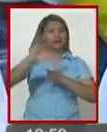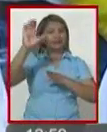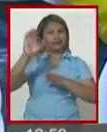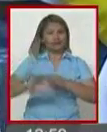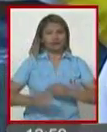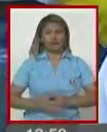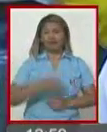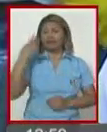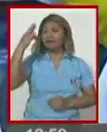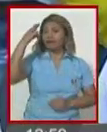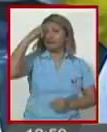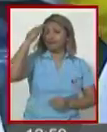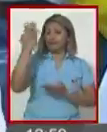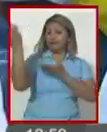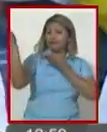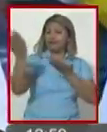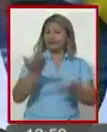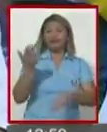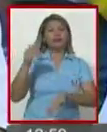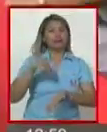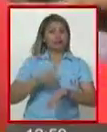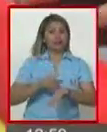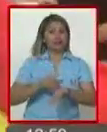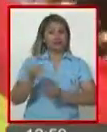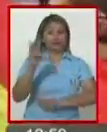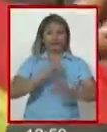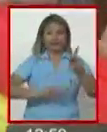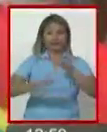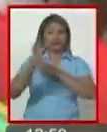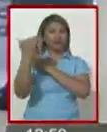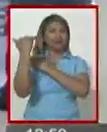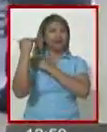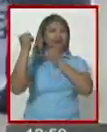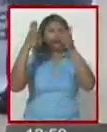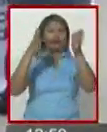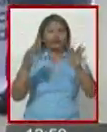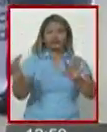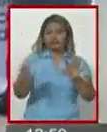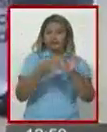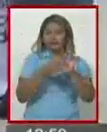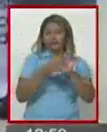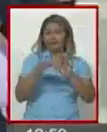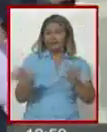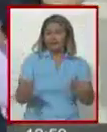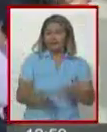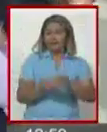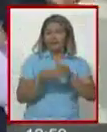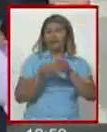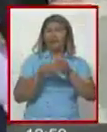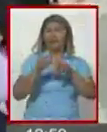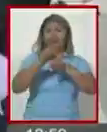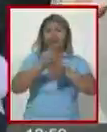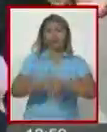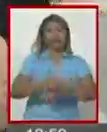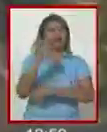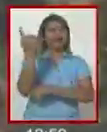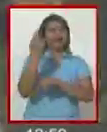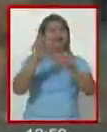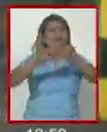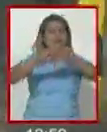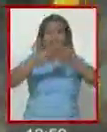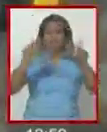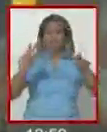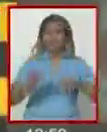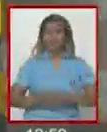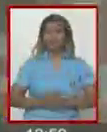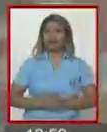por eso es que invitamos nuevamente al pueblo cruceño a unirse a esta marcha esta marcha que va a tener la única diferencia